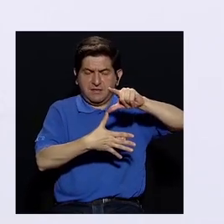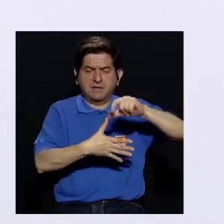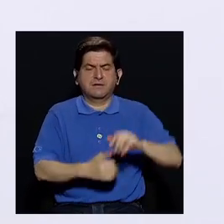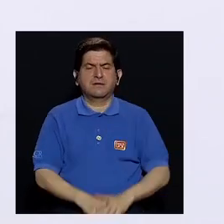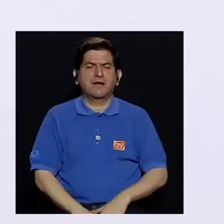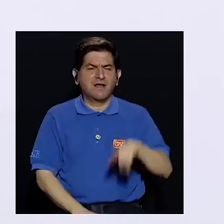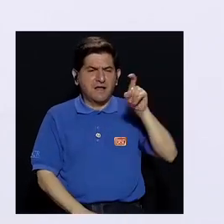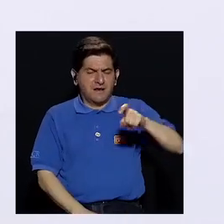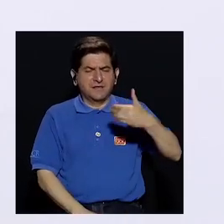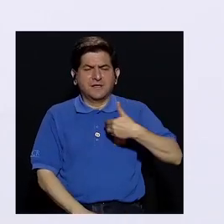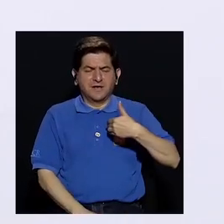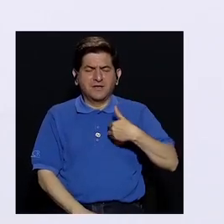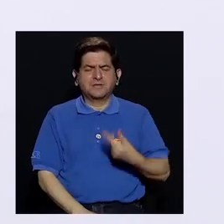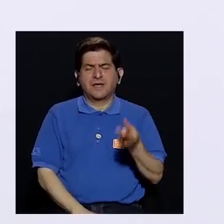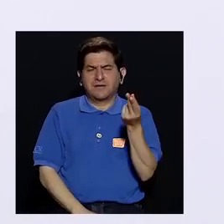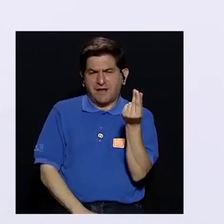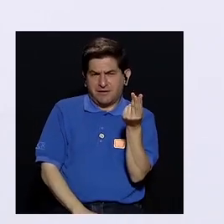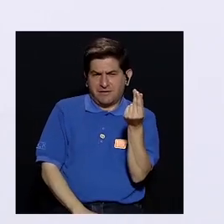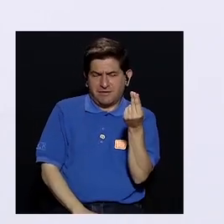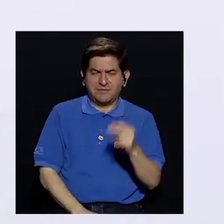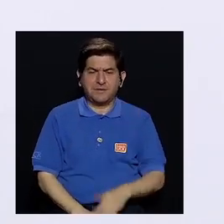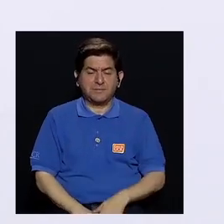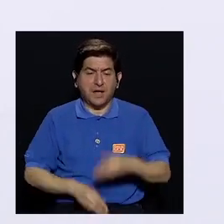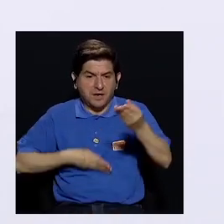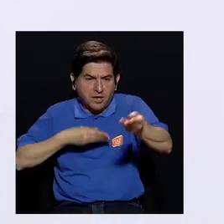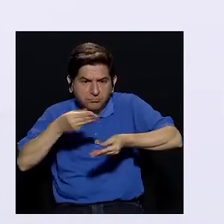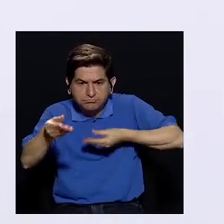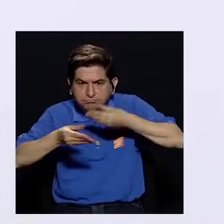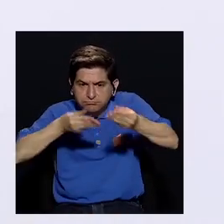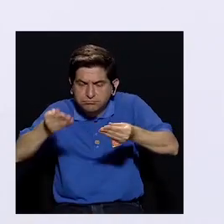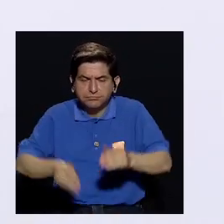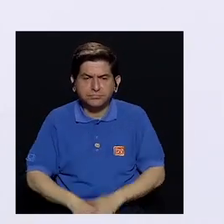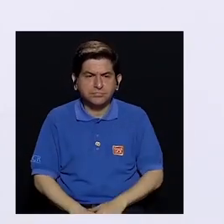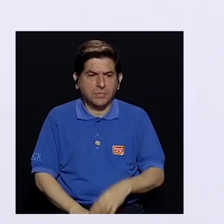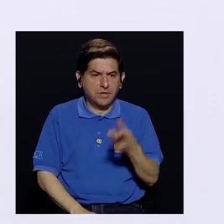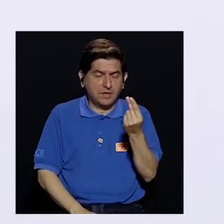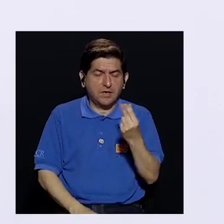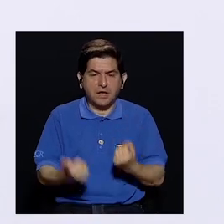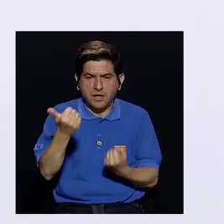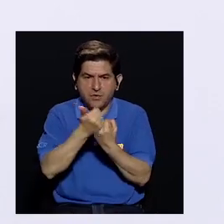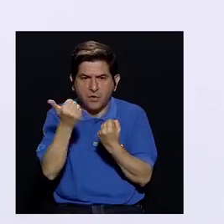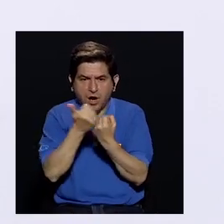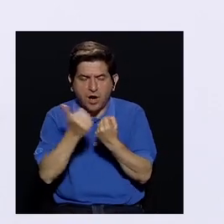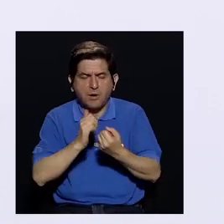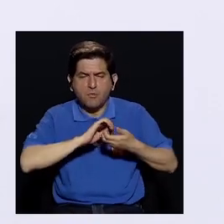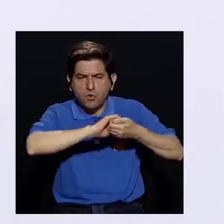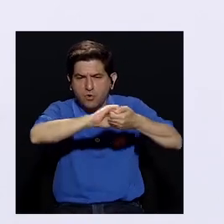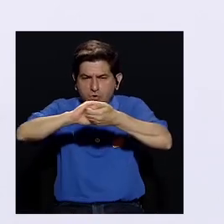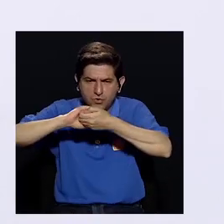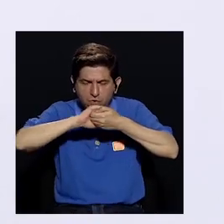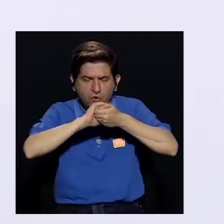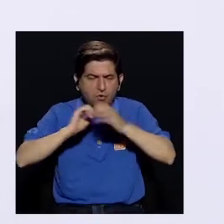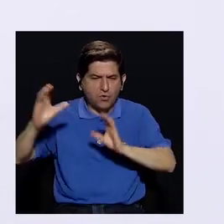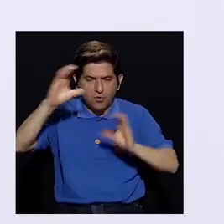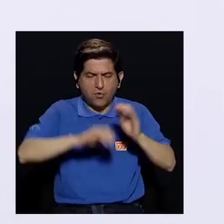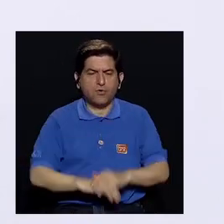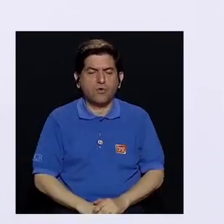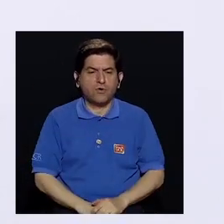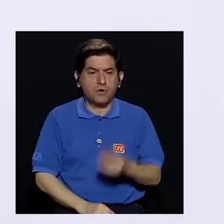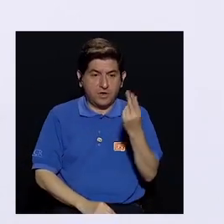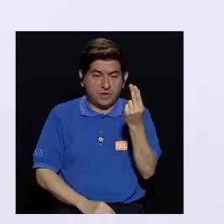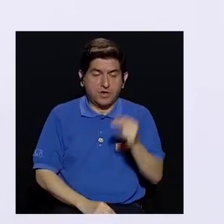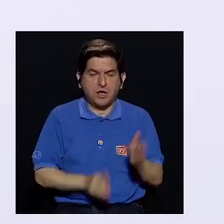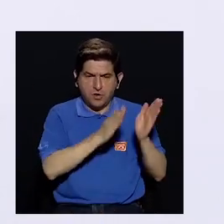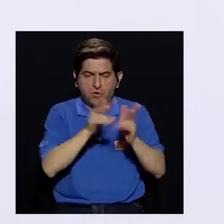involucra a gran parte de las regiones de américa latina' y deberíamos tener fondos para hacer el intercambio para hacer